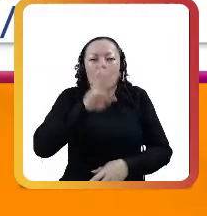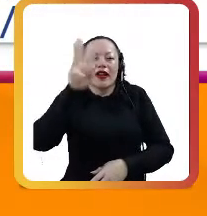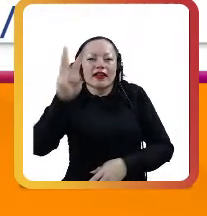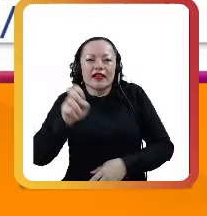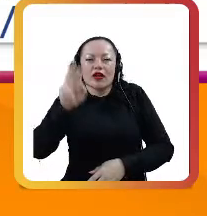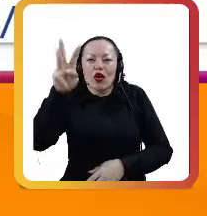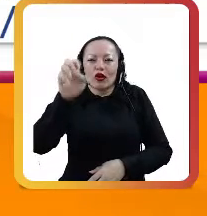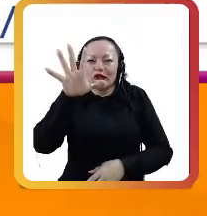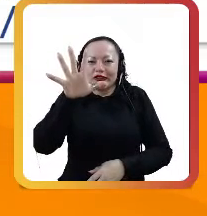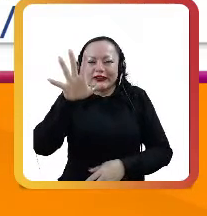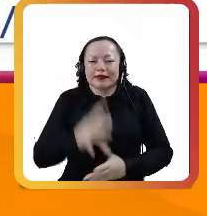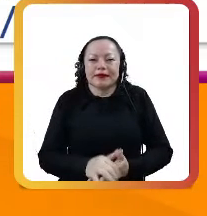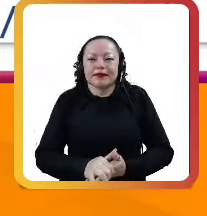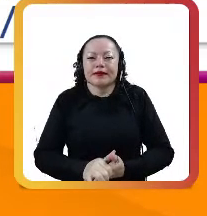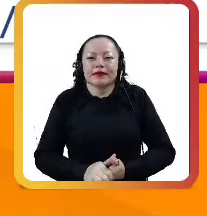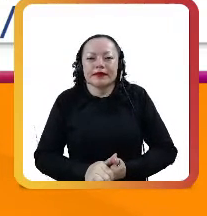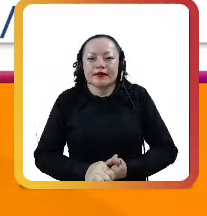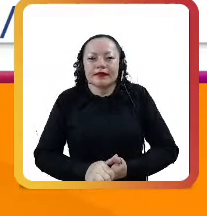48-85.